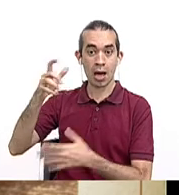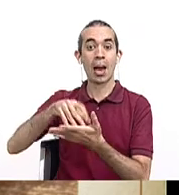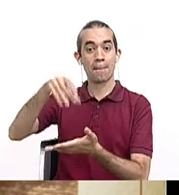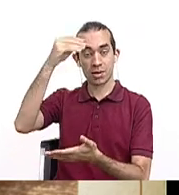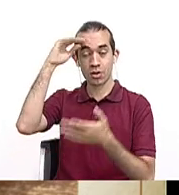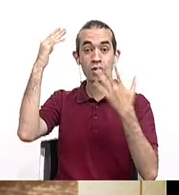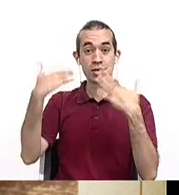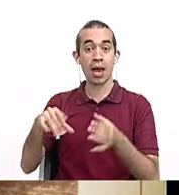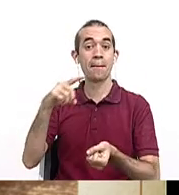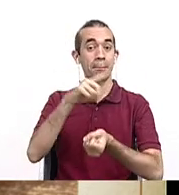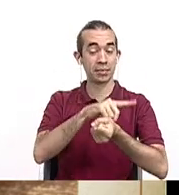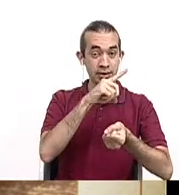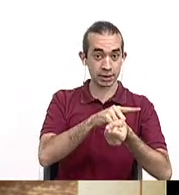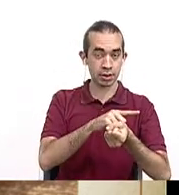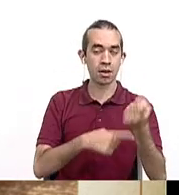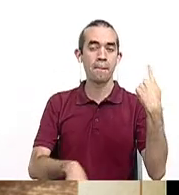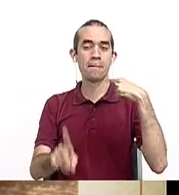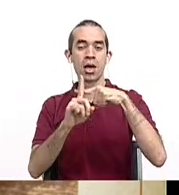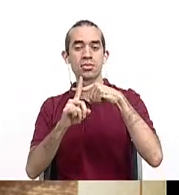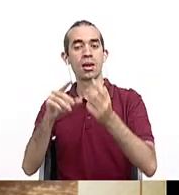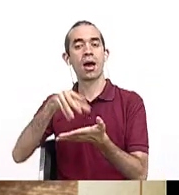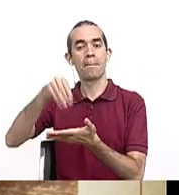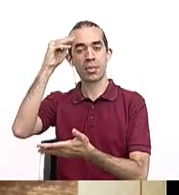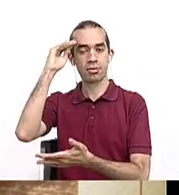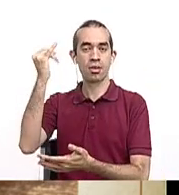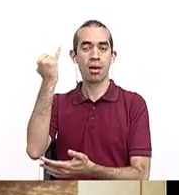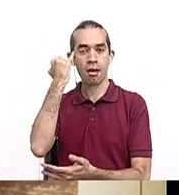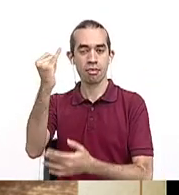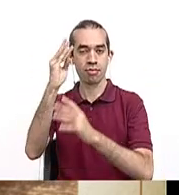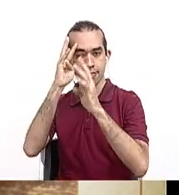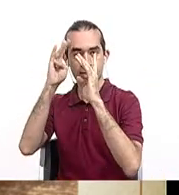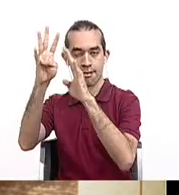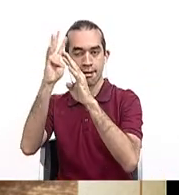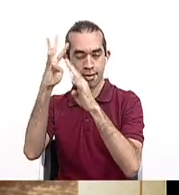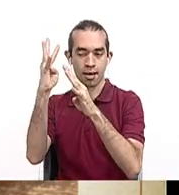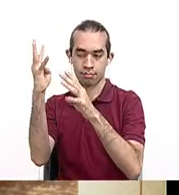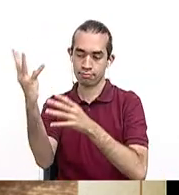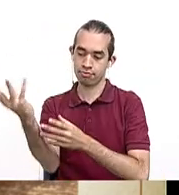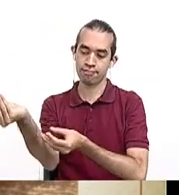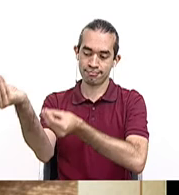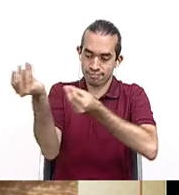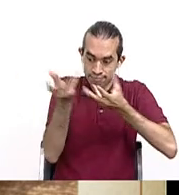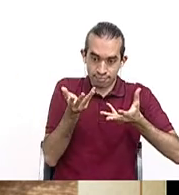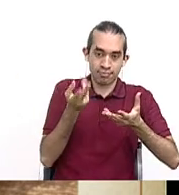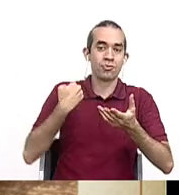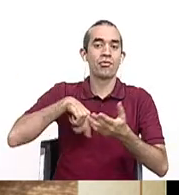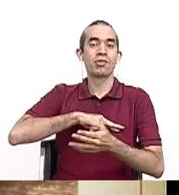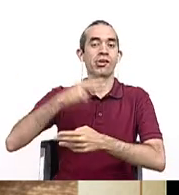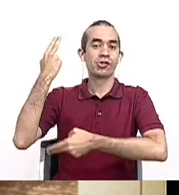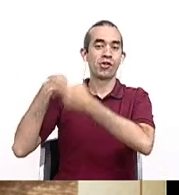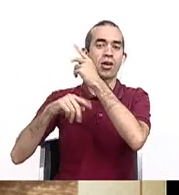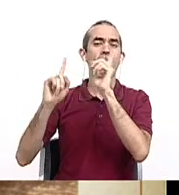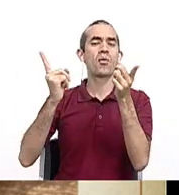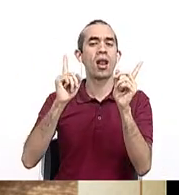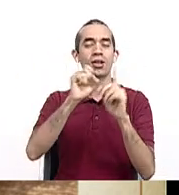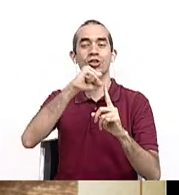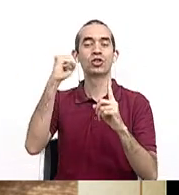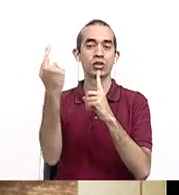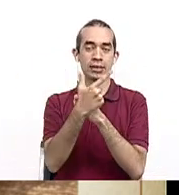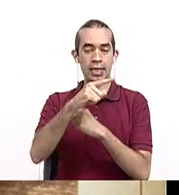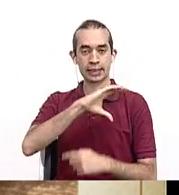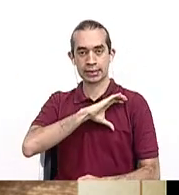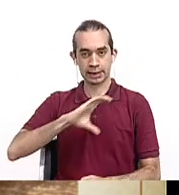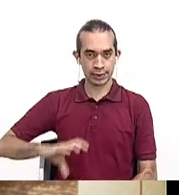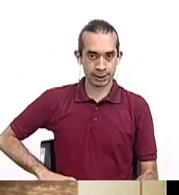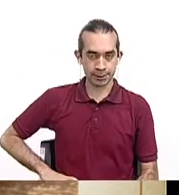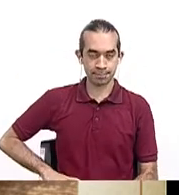sino que también aprende de una ideología que ha formado parte de nuestra historia la ideología social cristiana que